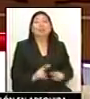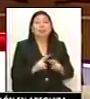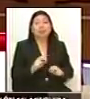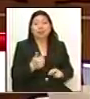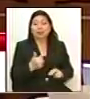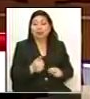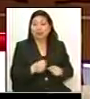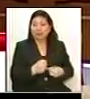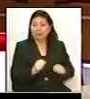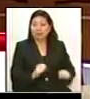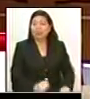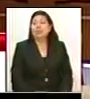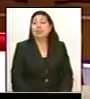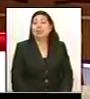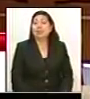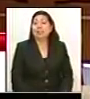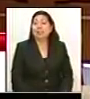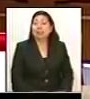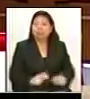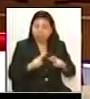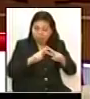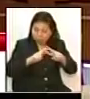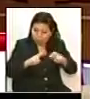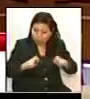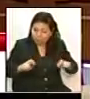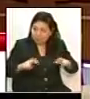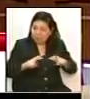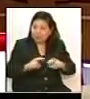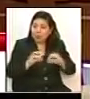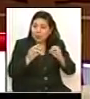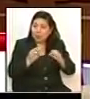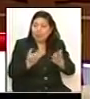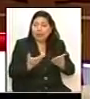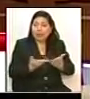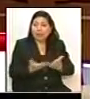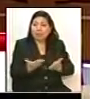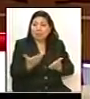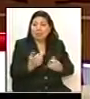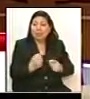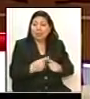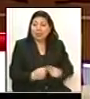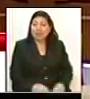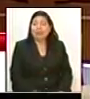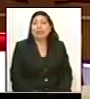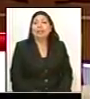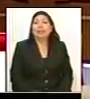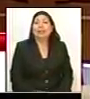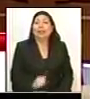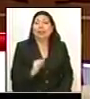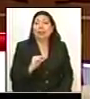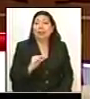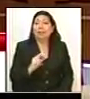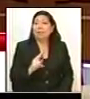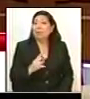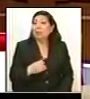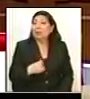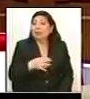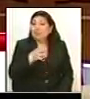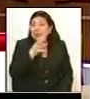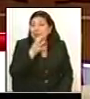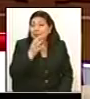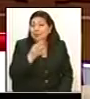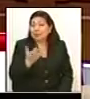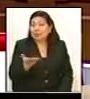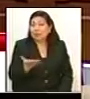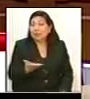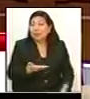otra cosa es explotación. La exploración que se hace, justamente se está pidiendo la exoneración de este IGB, porque no se sabe si realmente